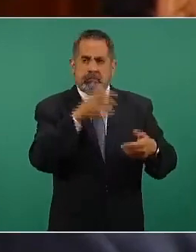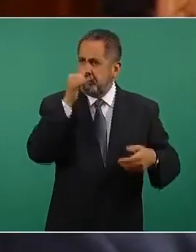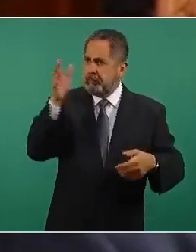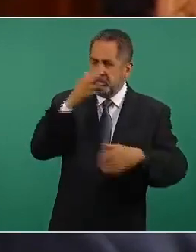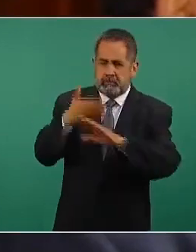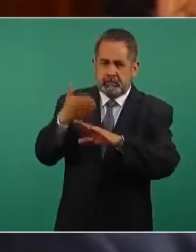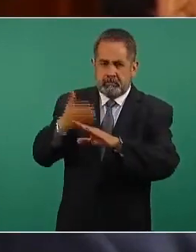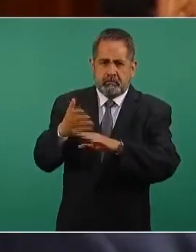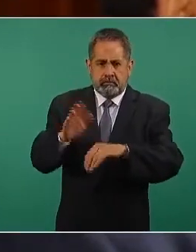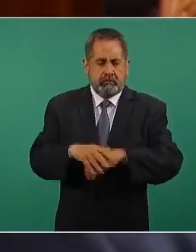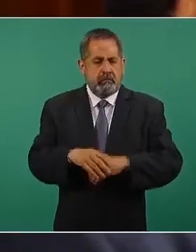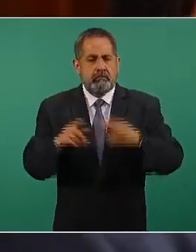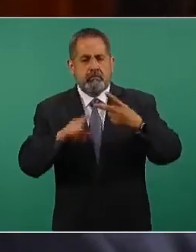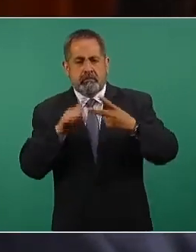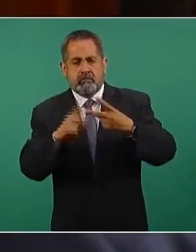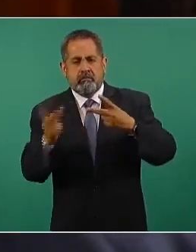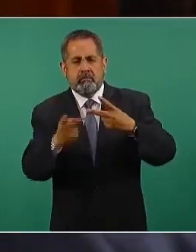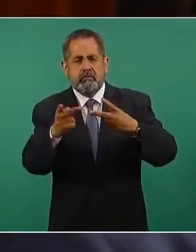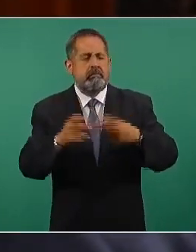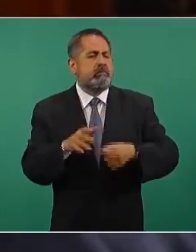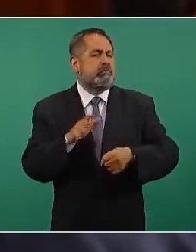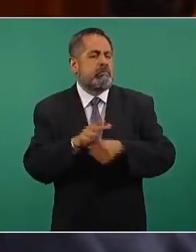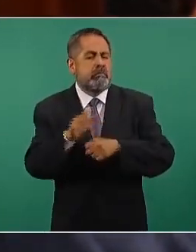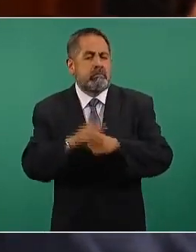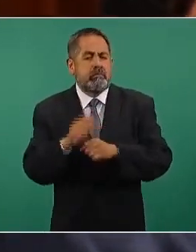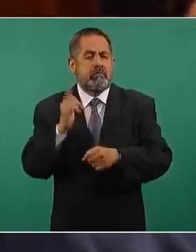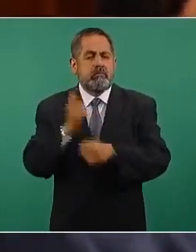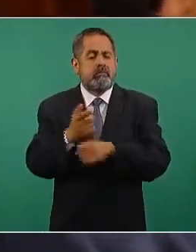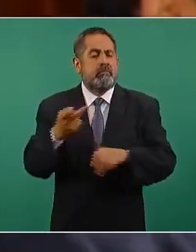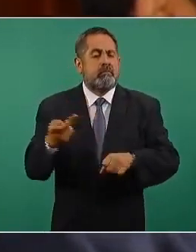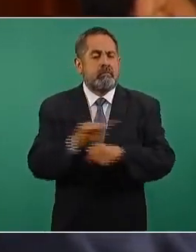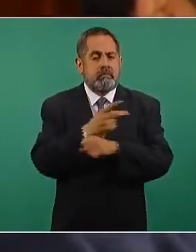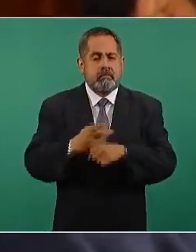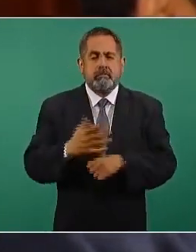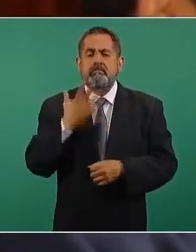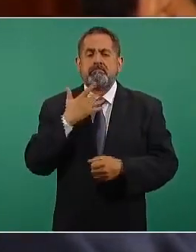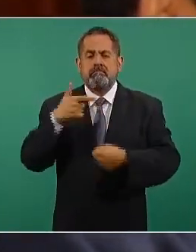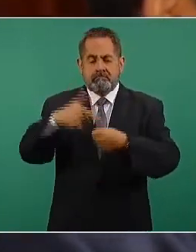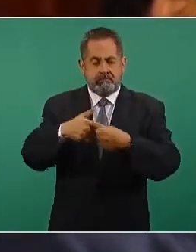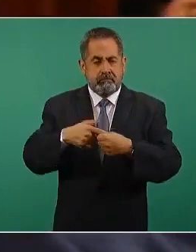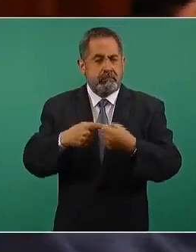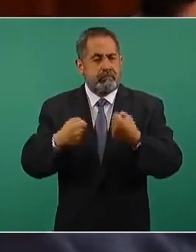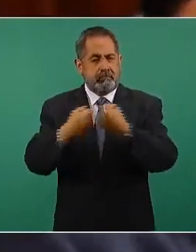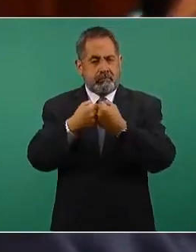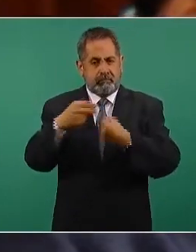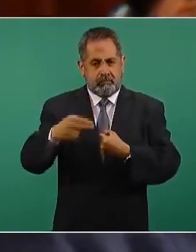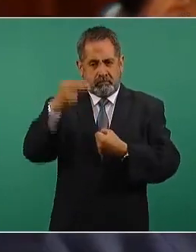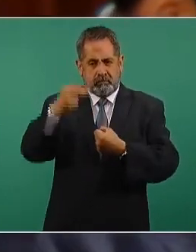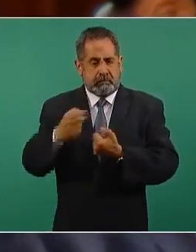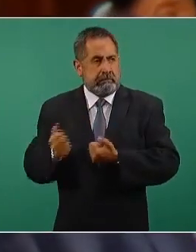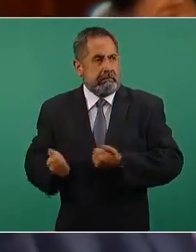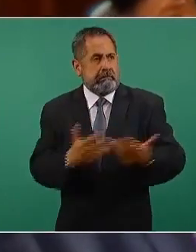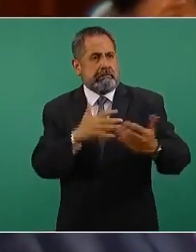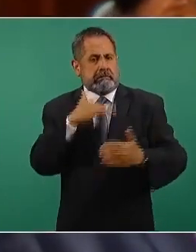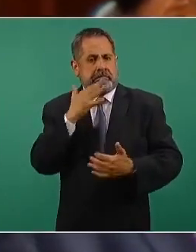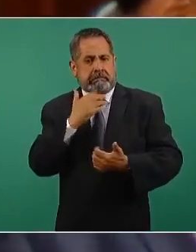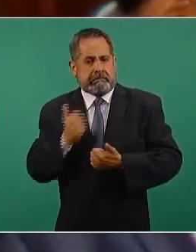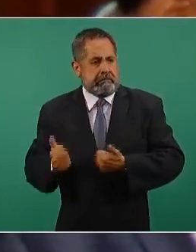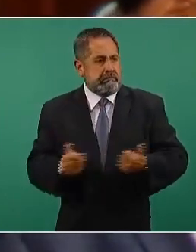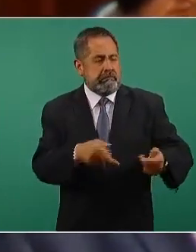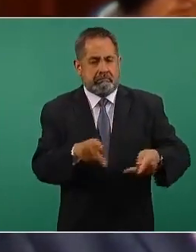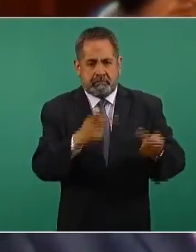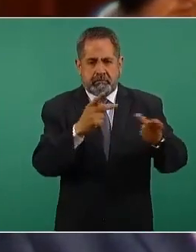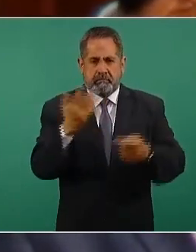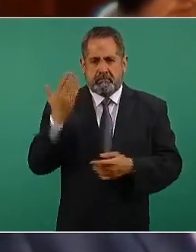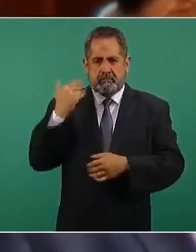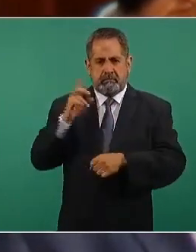una segunda pregunta. ¿Qué diagnóstico tiene sobre el contrabando de combustibles en la frontera norte? Hace unos días ya planteaba este